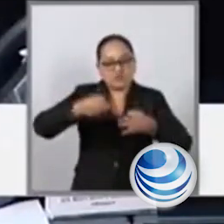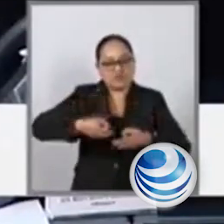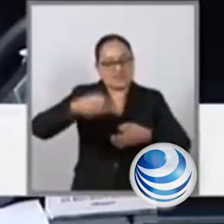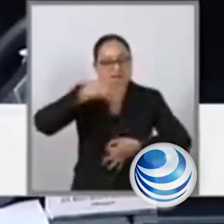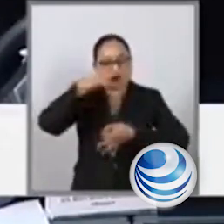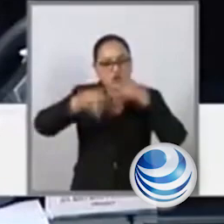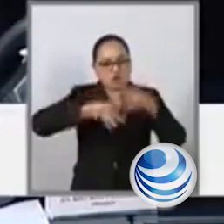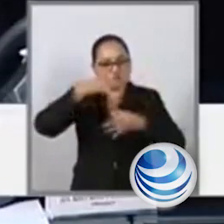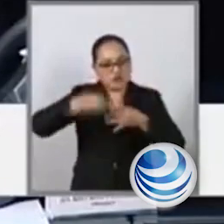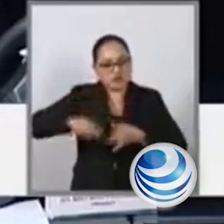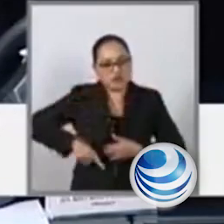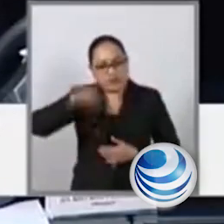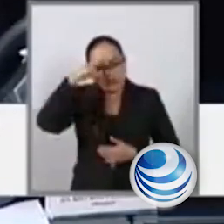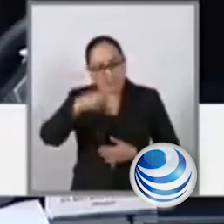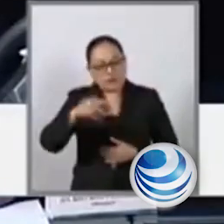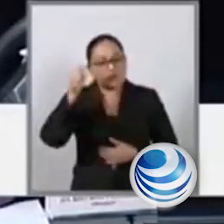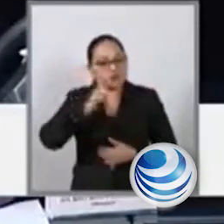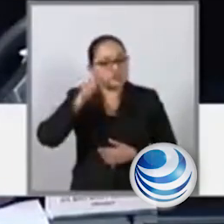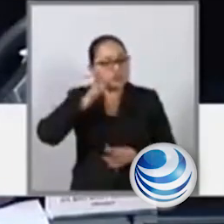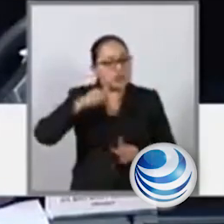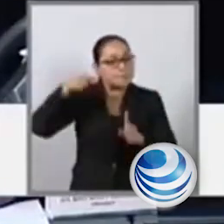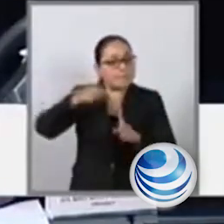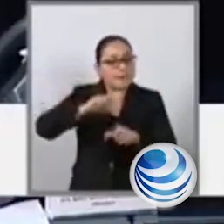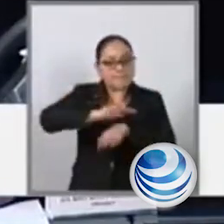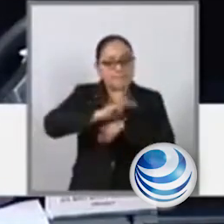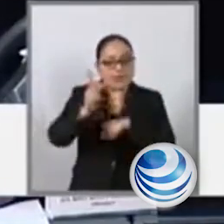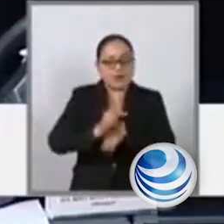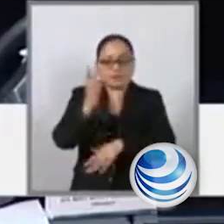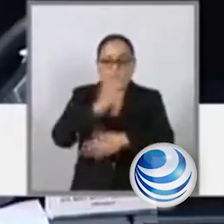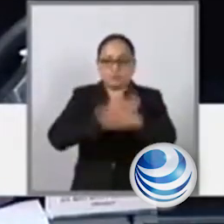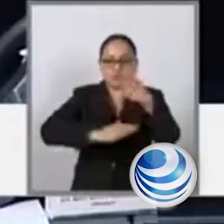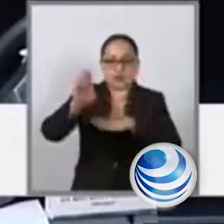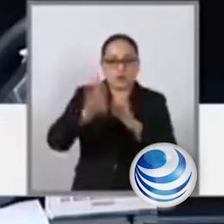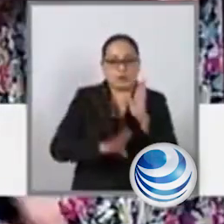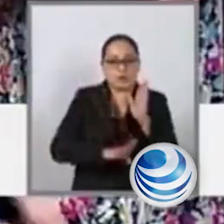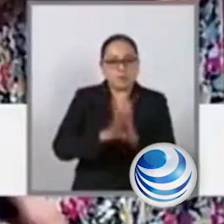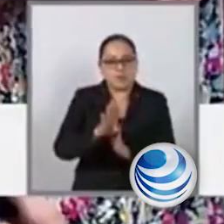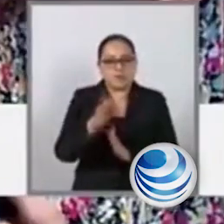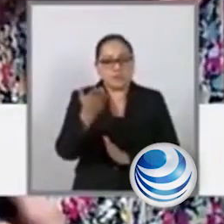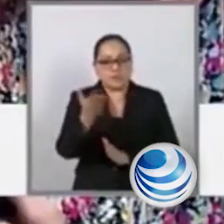mexicano, mirando en todo por el bien y prosperidad de la Unión.